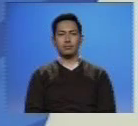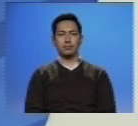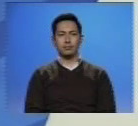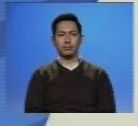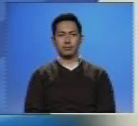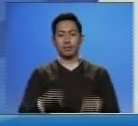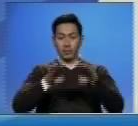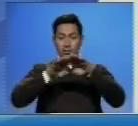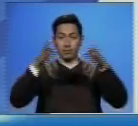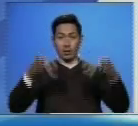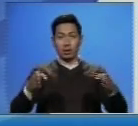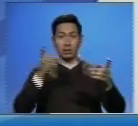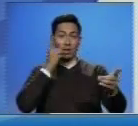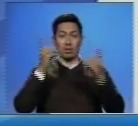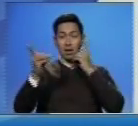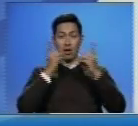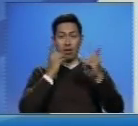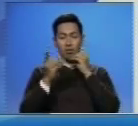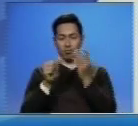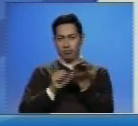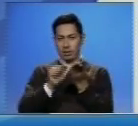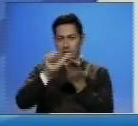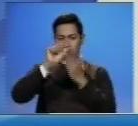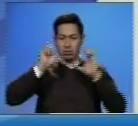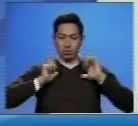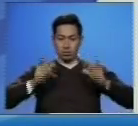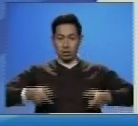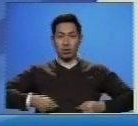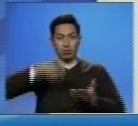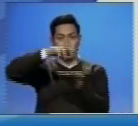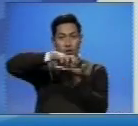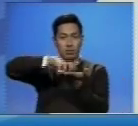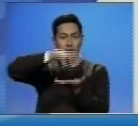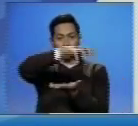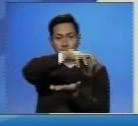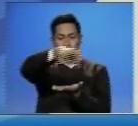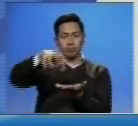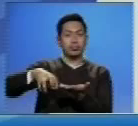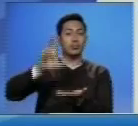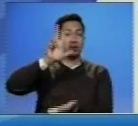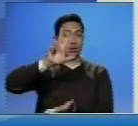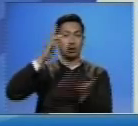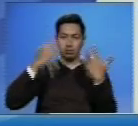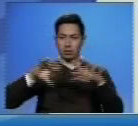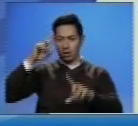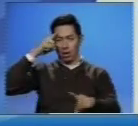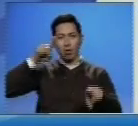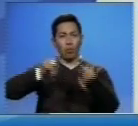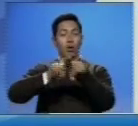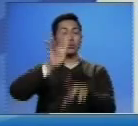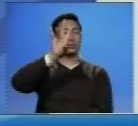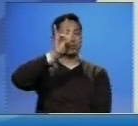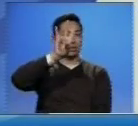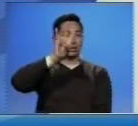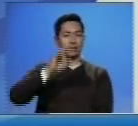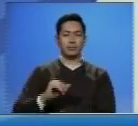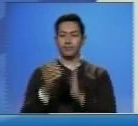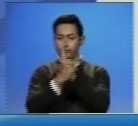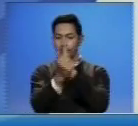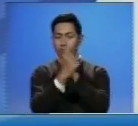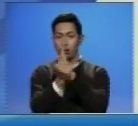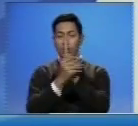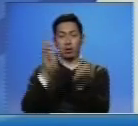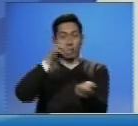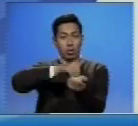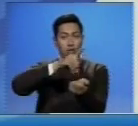Las mesas de diálogo que encabezó el Ministerio de Salud en tres provincias del país llegaron a 7 acuerdos. Capacitación continua de médicos y la creación